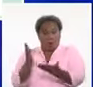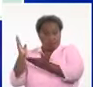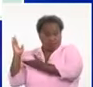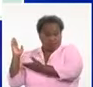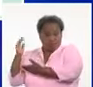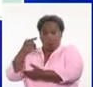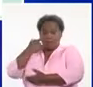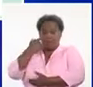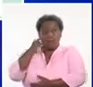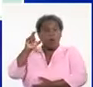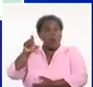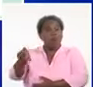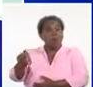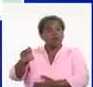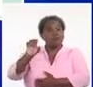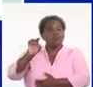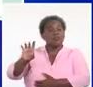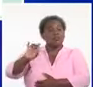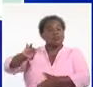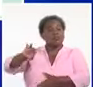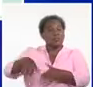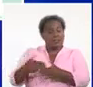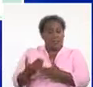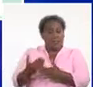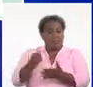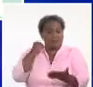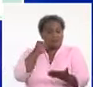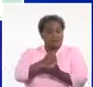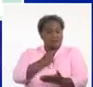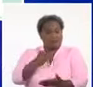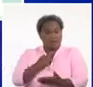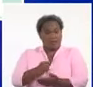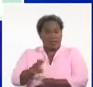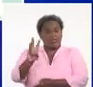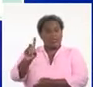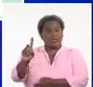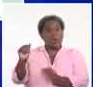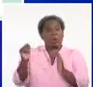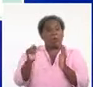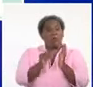los últimos 15 días se han diagnosticado